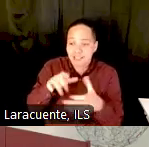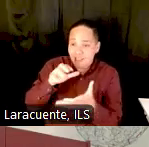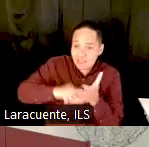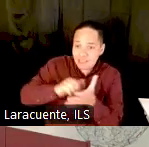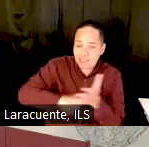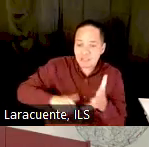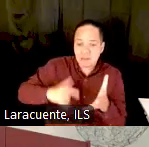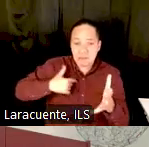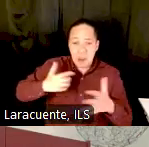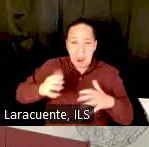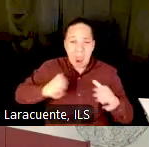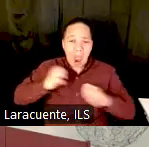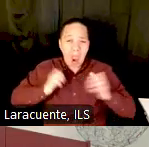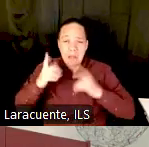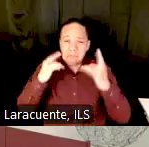formaba una perreta.